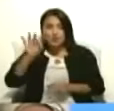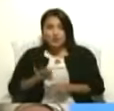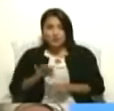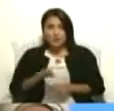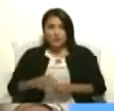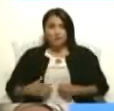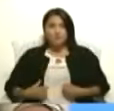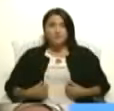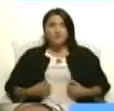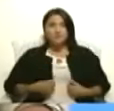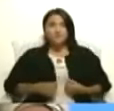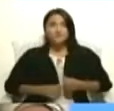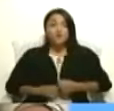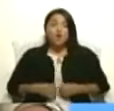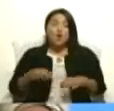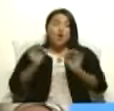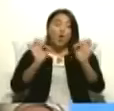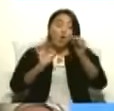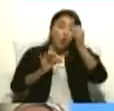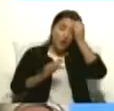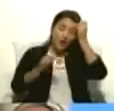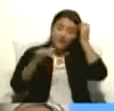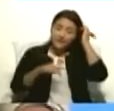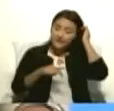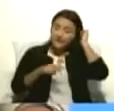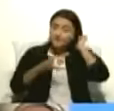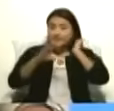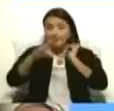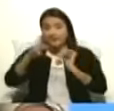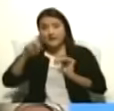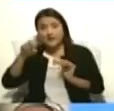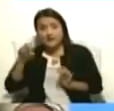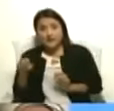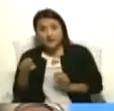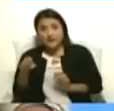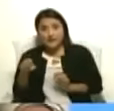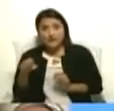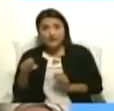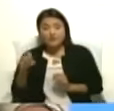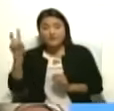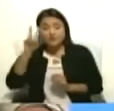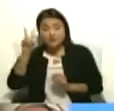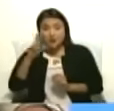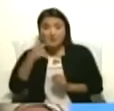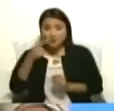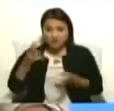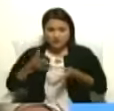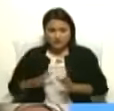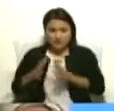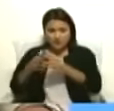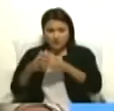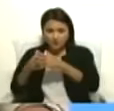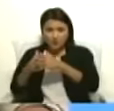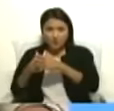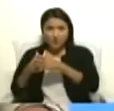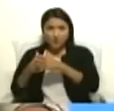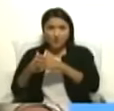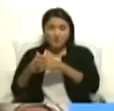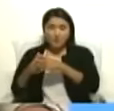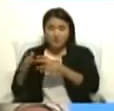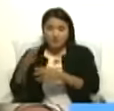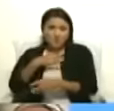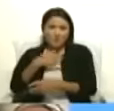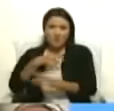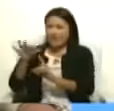ni que decir del sistema electoral venezolano donde usted no elige si usted es norteamericano si usted es estadounidense usted no elige al presidente o a la